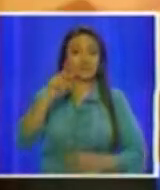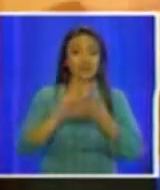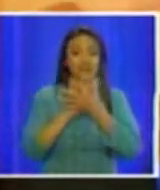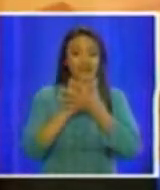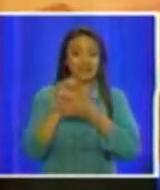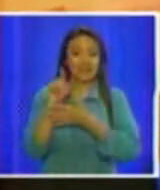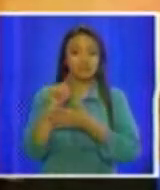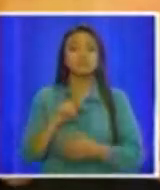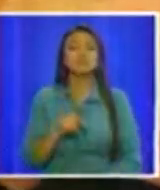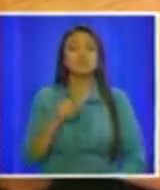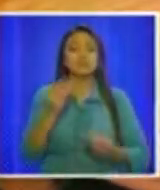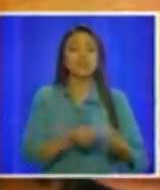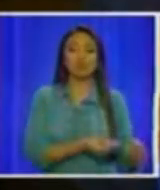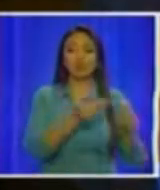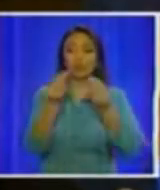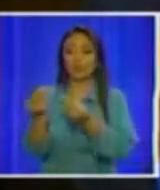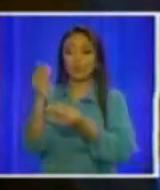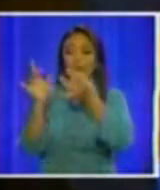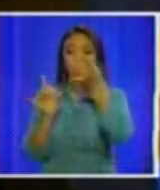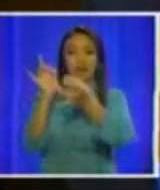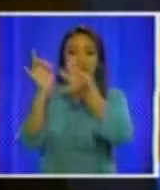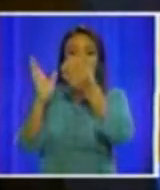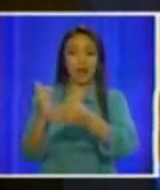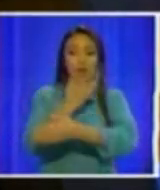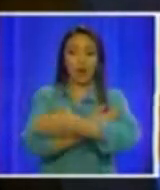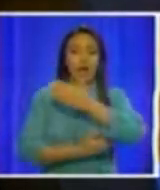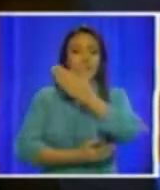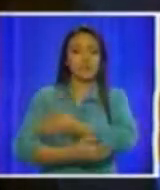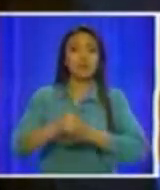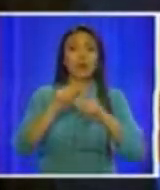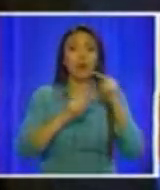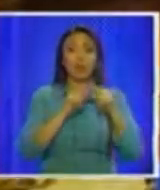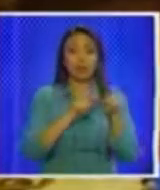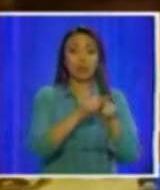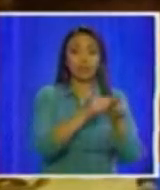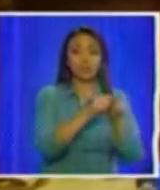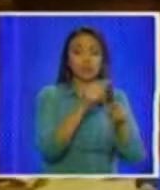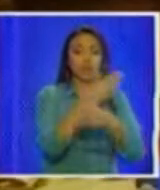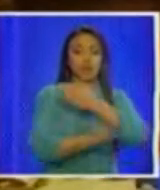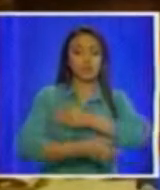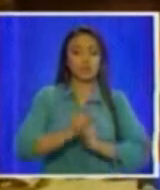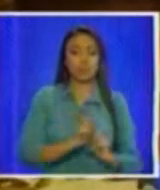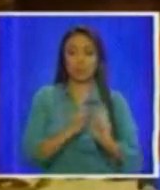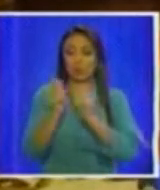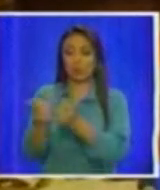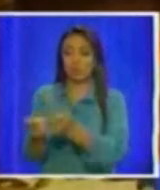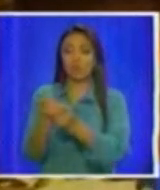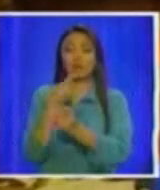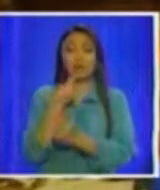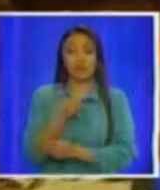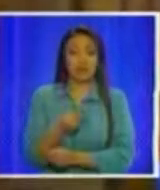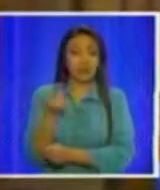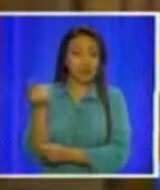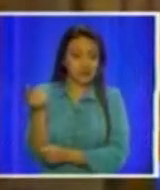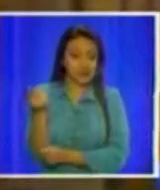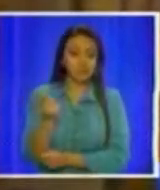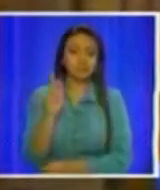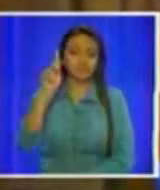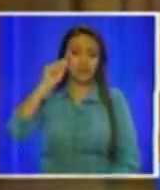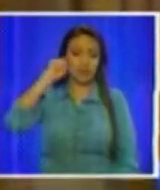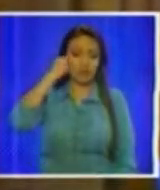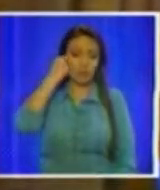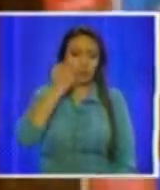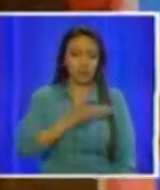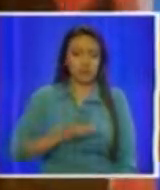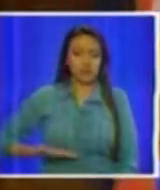al mandatario la Maglia Rosa, la que portó durante la reñida competencia. Entonces Carapaz le recordó al